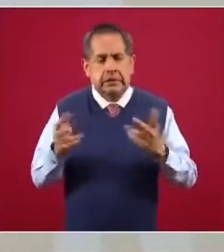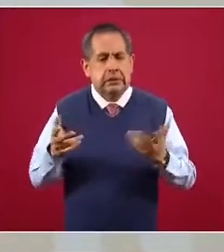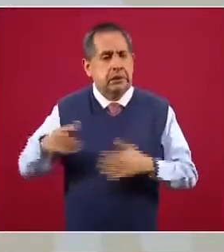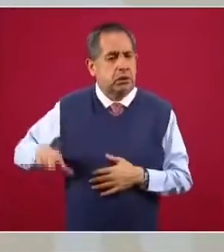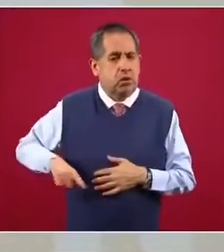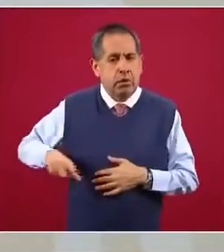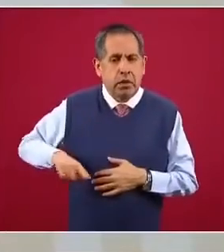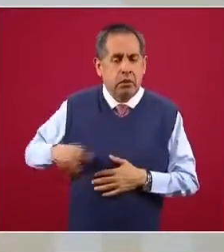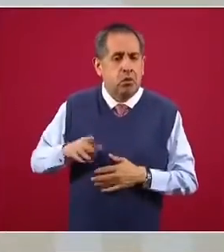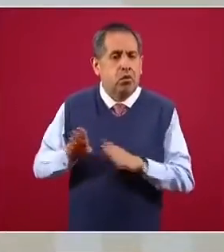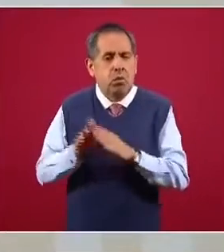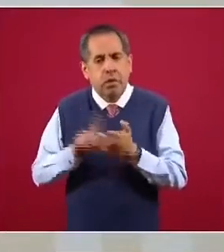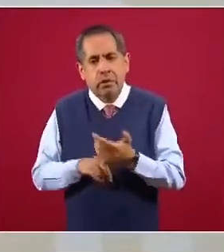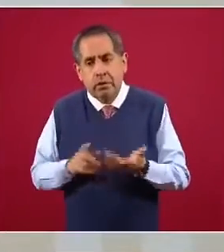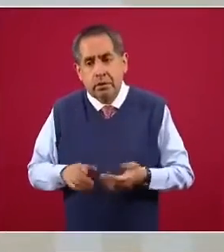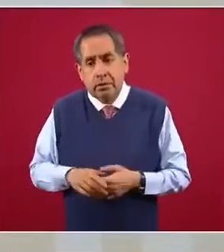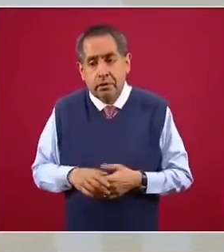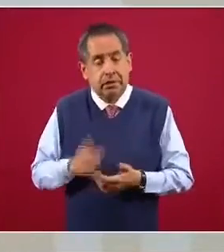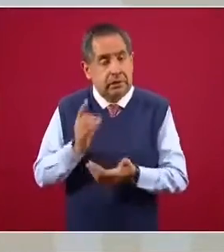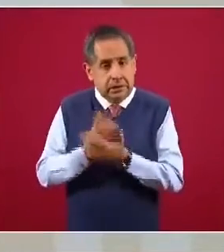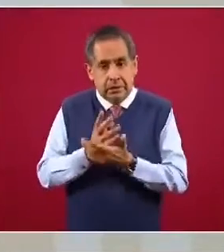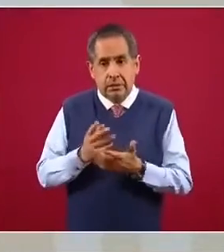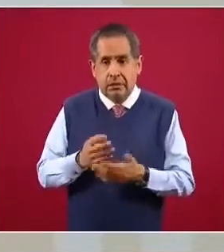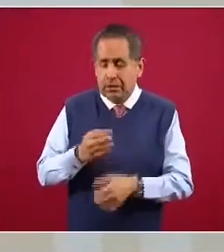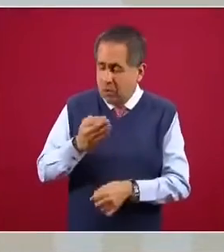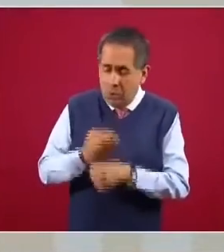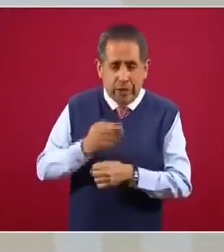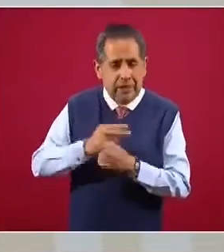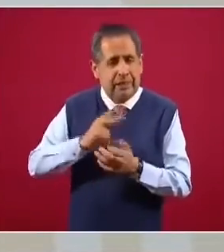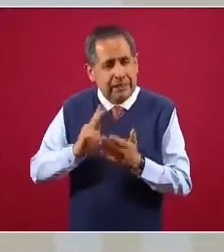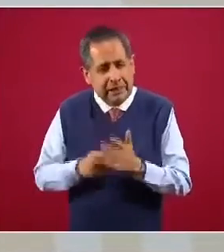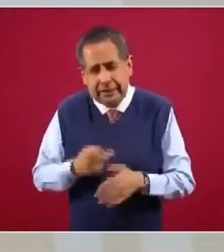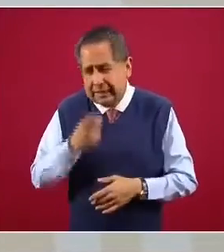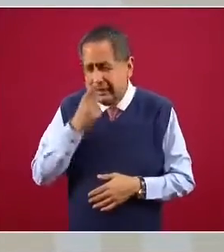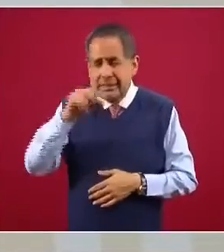gobierno respecto a otros? Nosotros lo decimos enfáticamente,